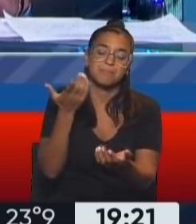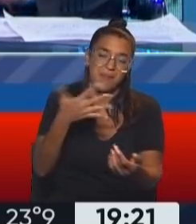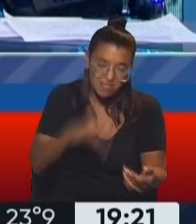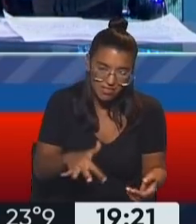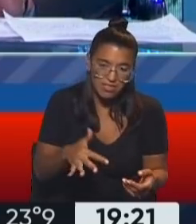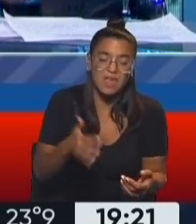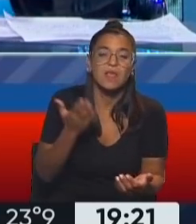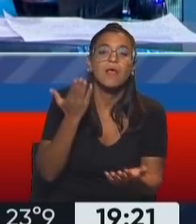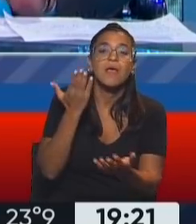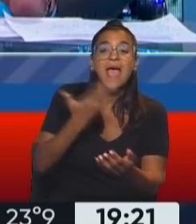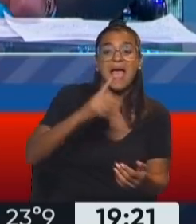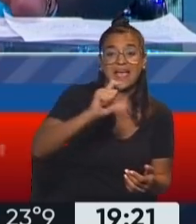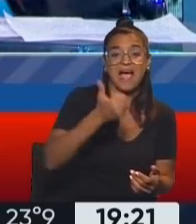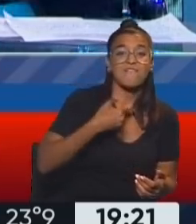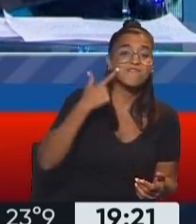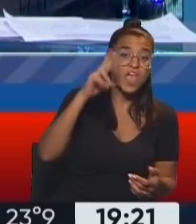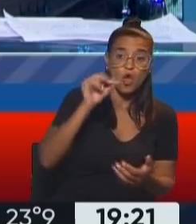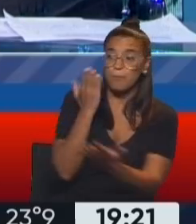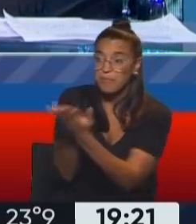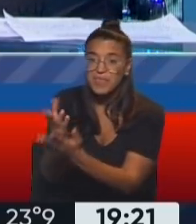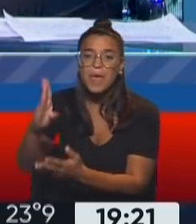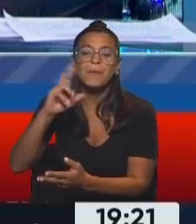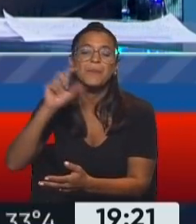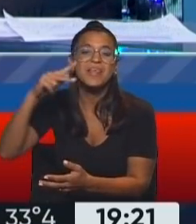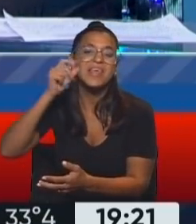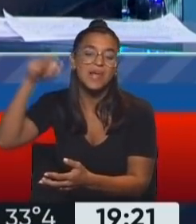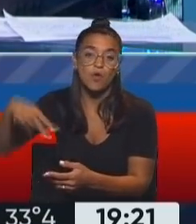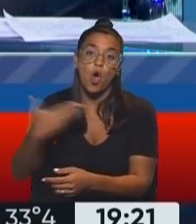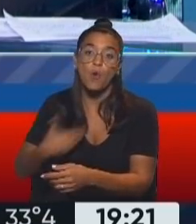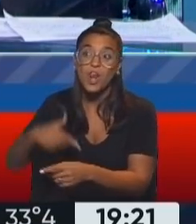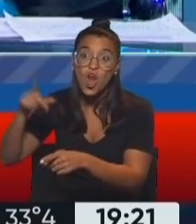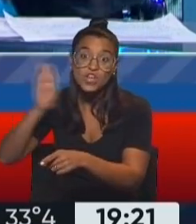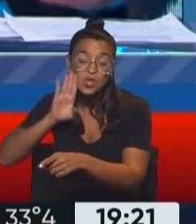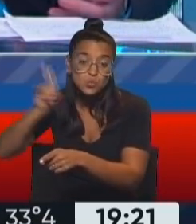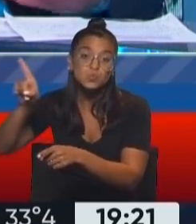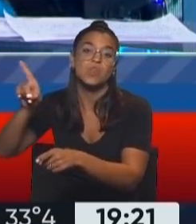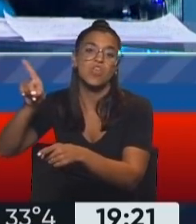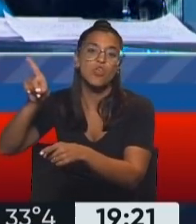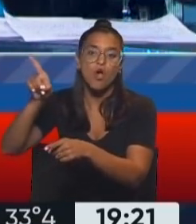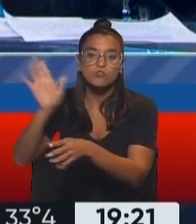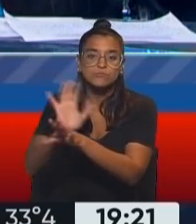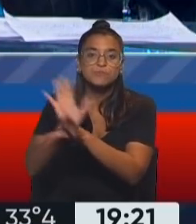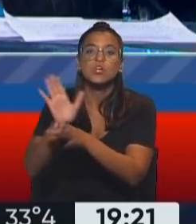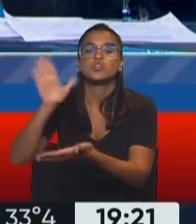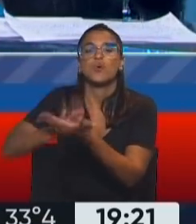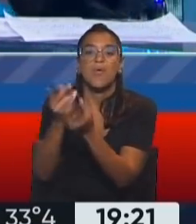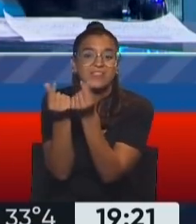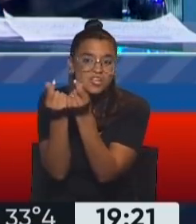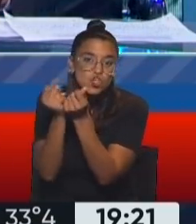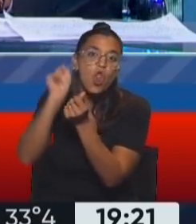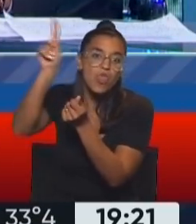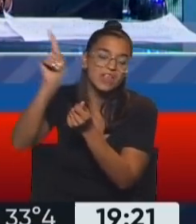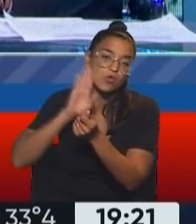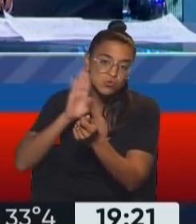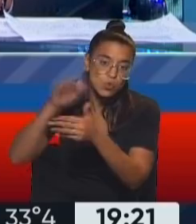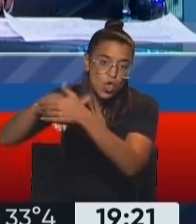entenderlo, Gaby, lo que le pidió Cafiero a Blinken es que el gobierno de los Estados Unidos intervenga directamente sobre el Tesoro de los Estados Unidos, que